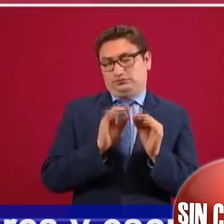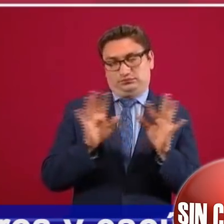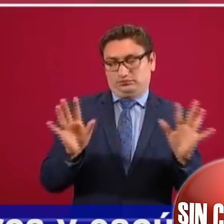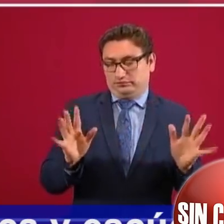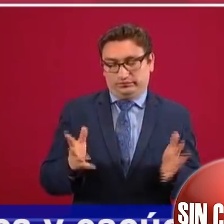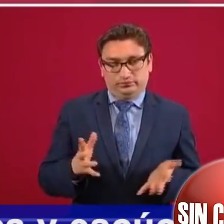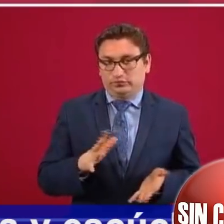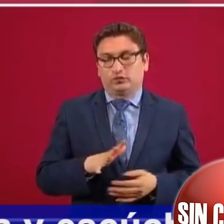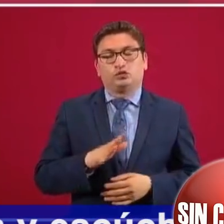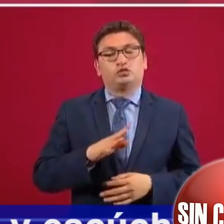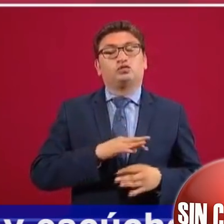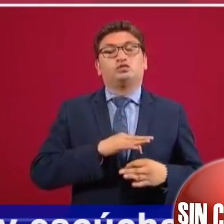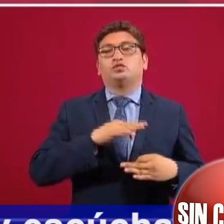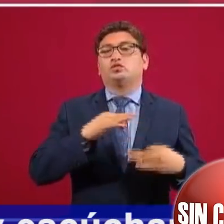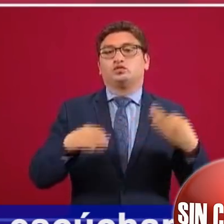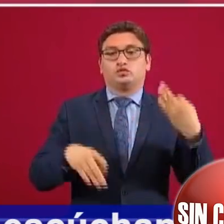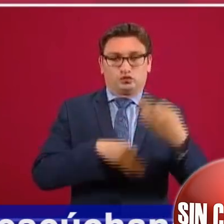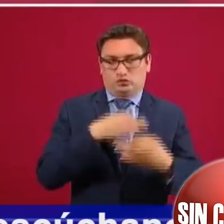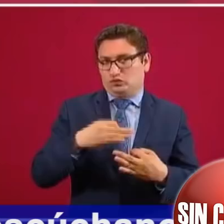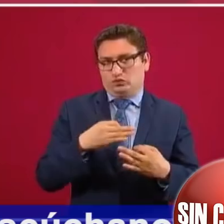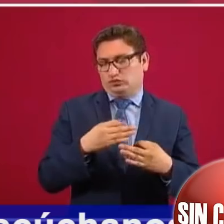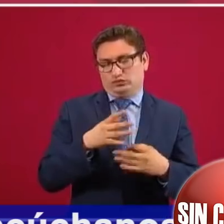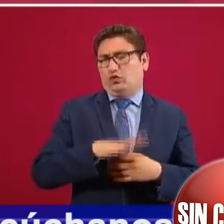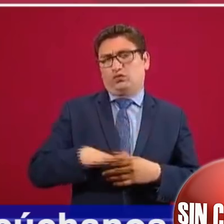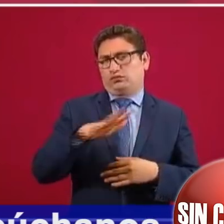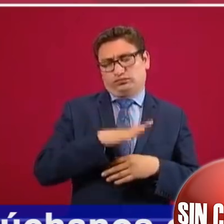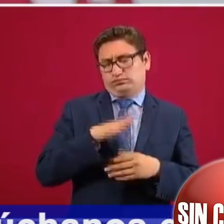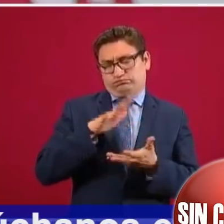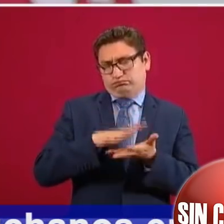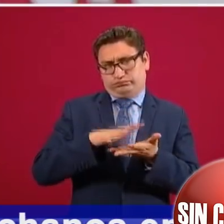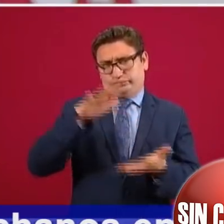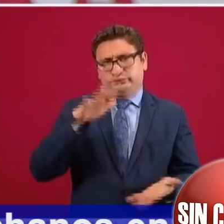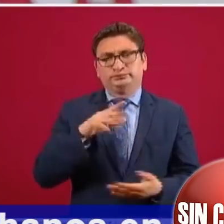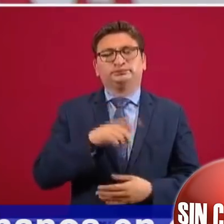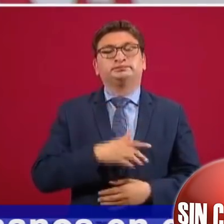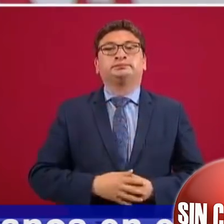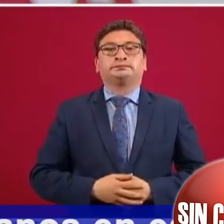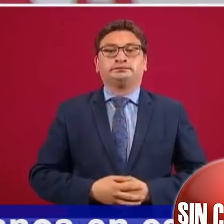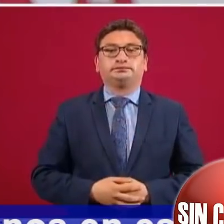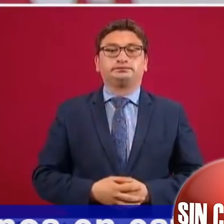todos o la mayoría pues